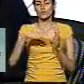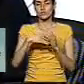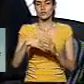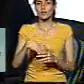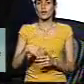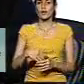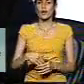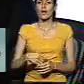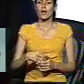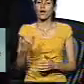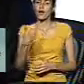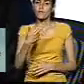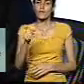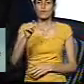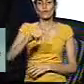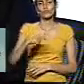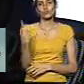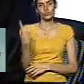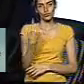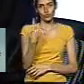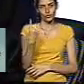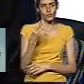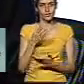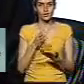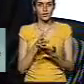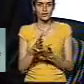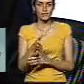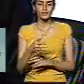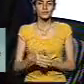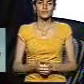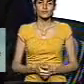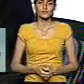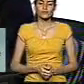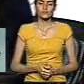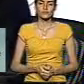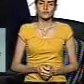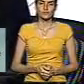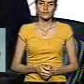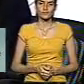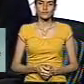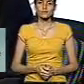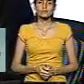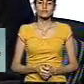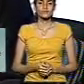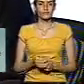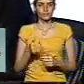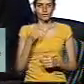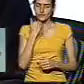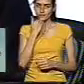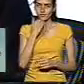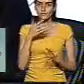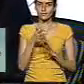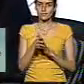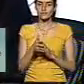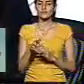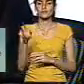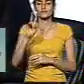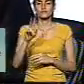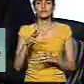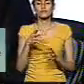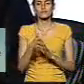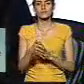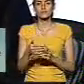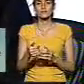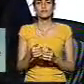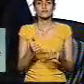armerías, y hoy solamente a través de lo que antiguamente DARFA, hoy Dirección de Armas y Explosivos de